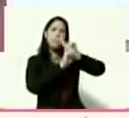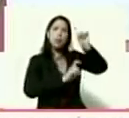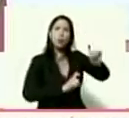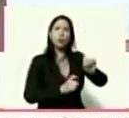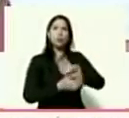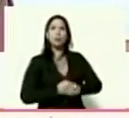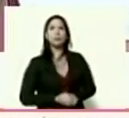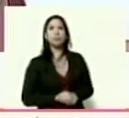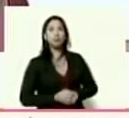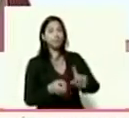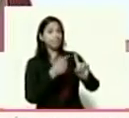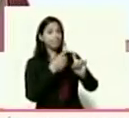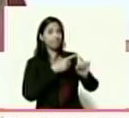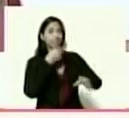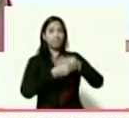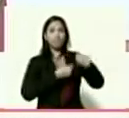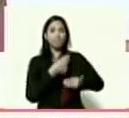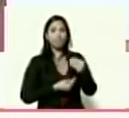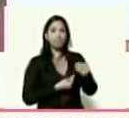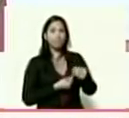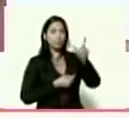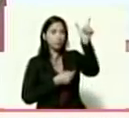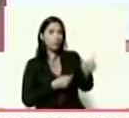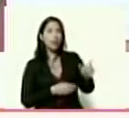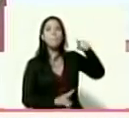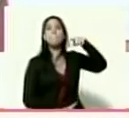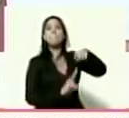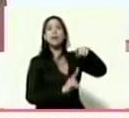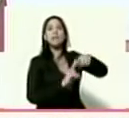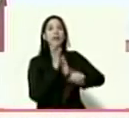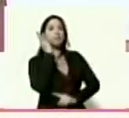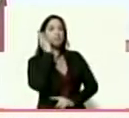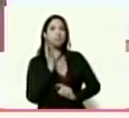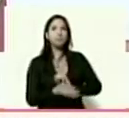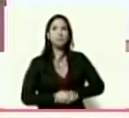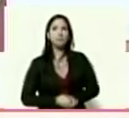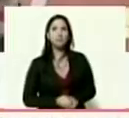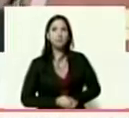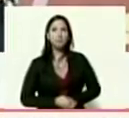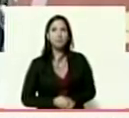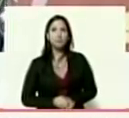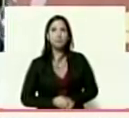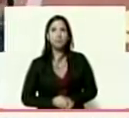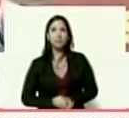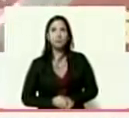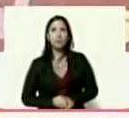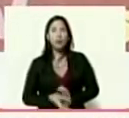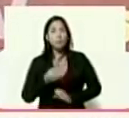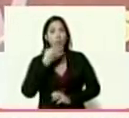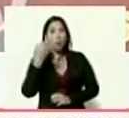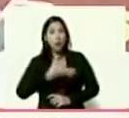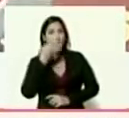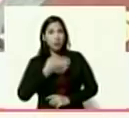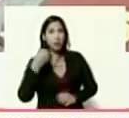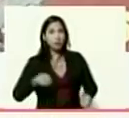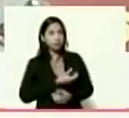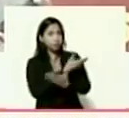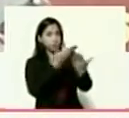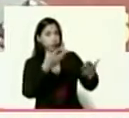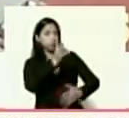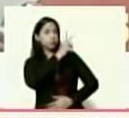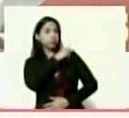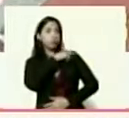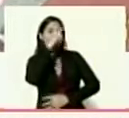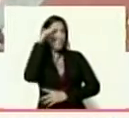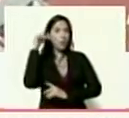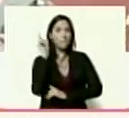preguntas y la primera la realiza Graya Casella por Venezolana de Televisión. Muy buenas tardes para la directiva nacional del Partido Socialista